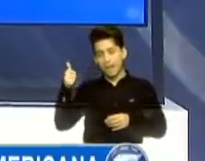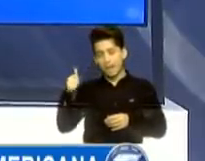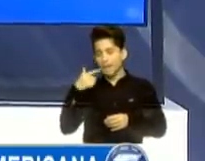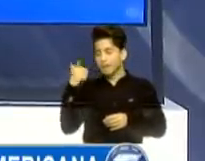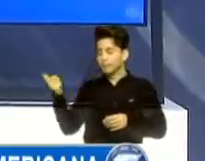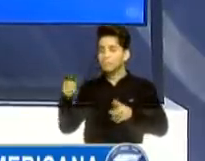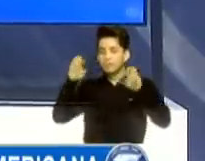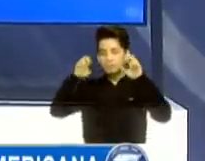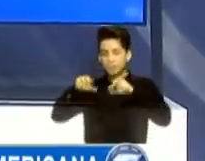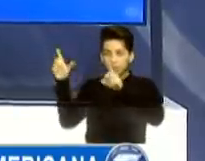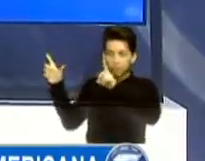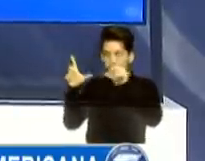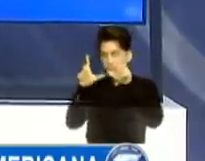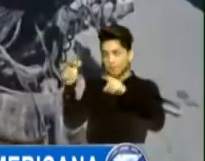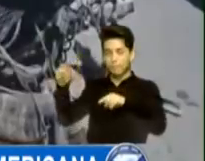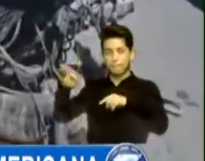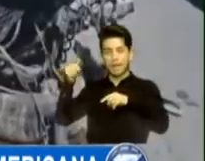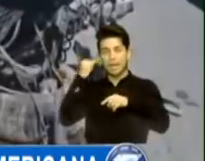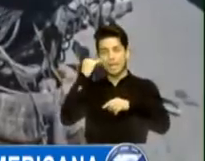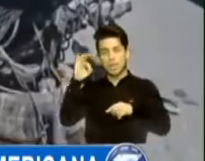informa.